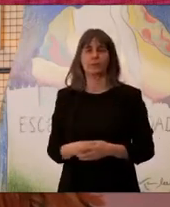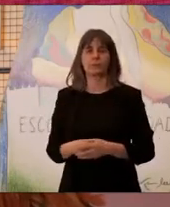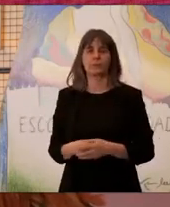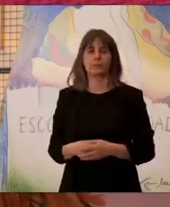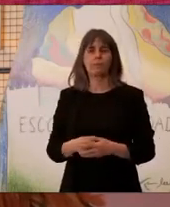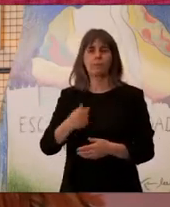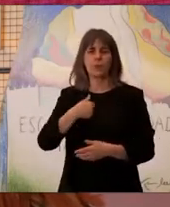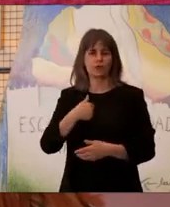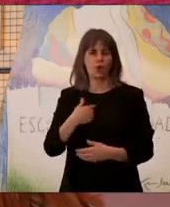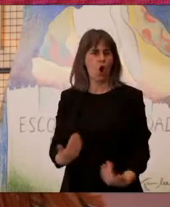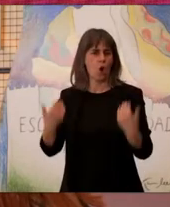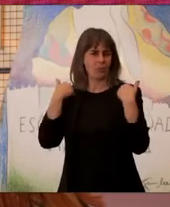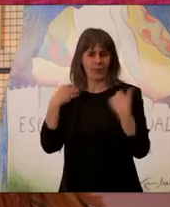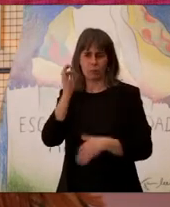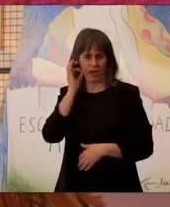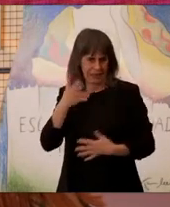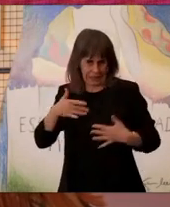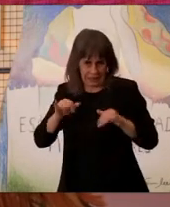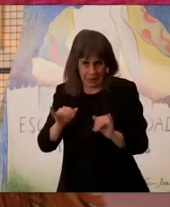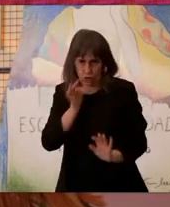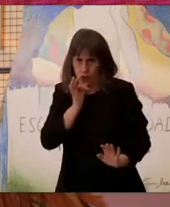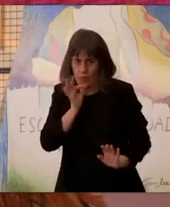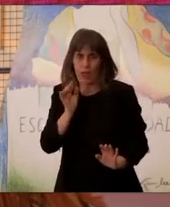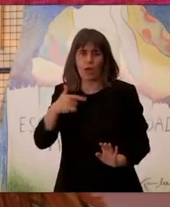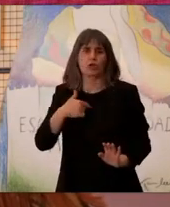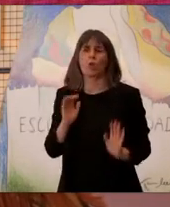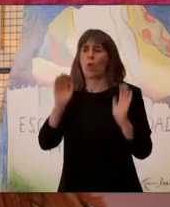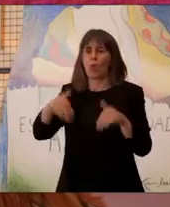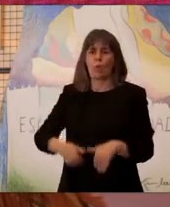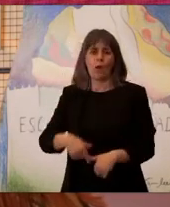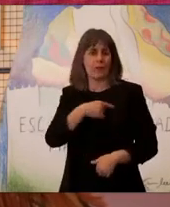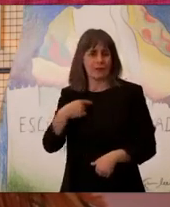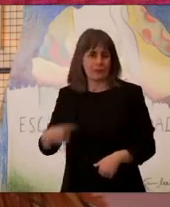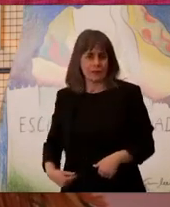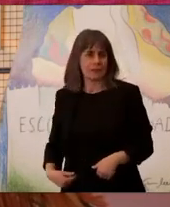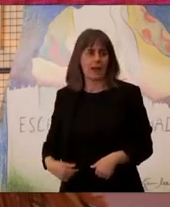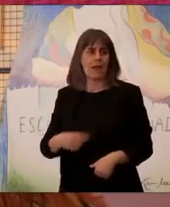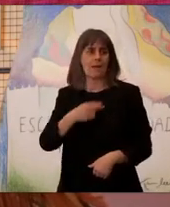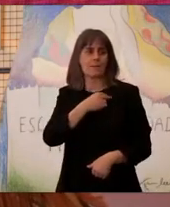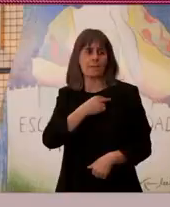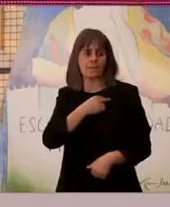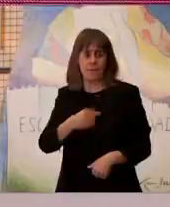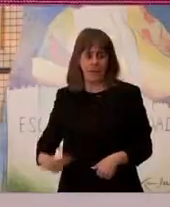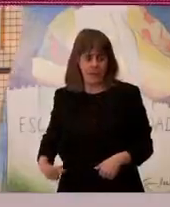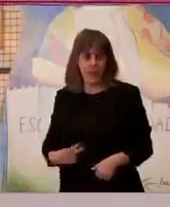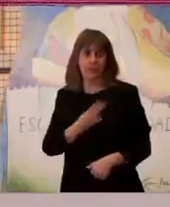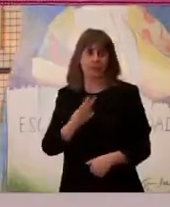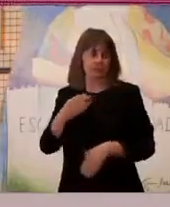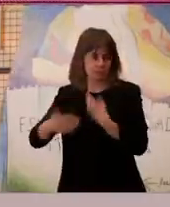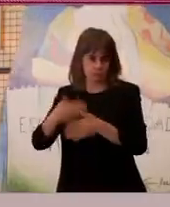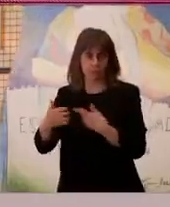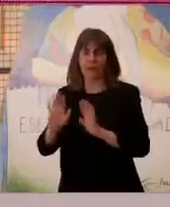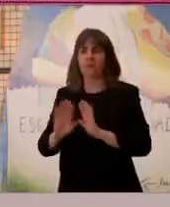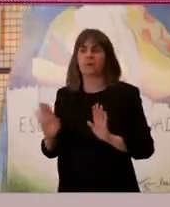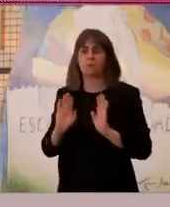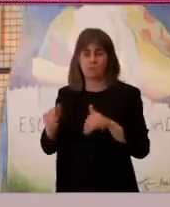siquiera me habían dado la competencia de mujer y acababa de volver de Pekín de estar en medio de aquel fregado etcétera Pero sin embargo bueno Vale